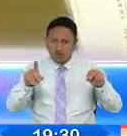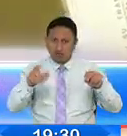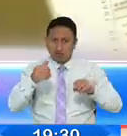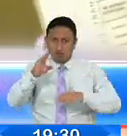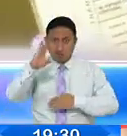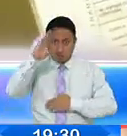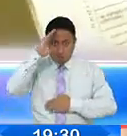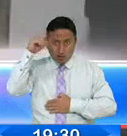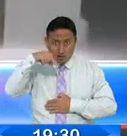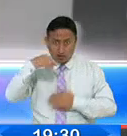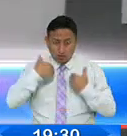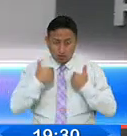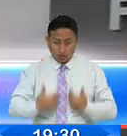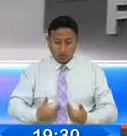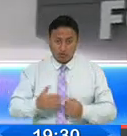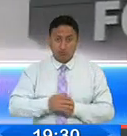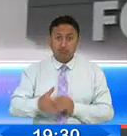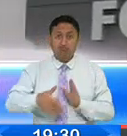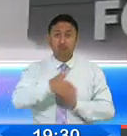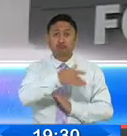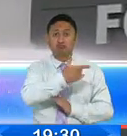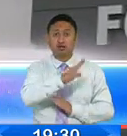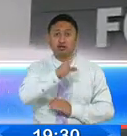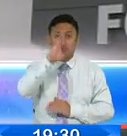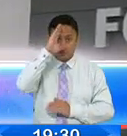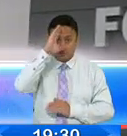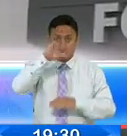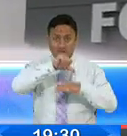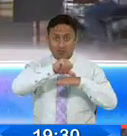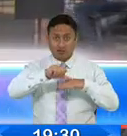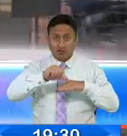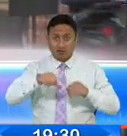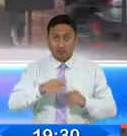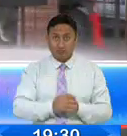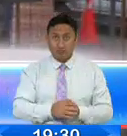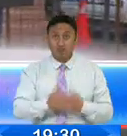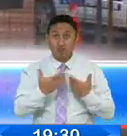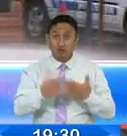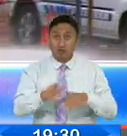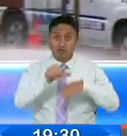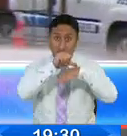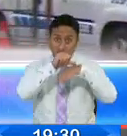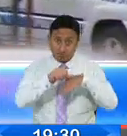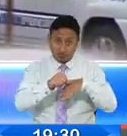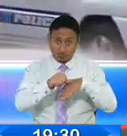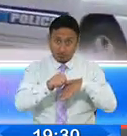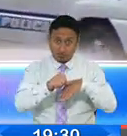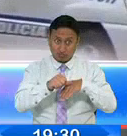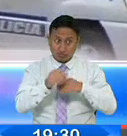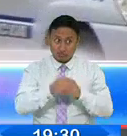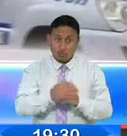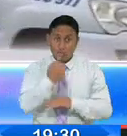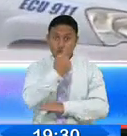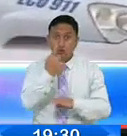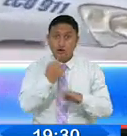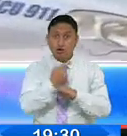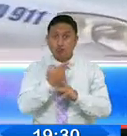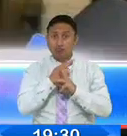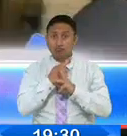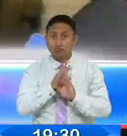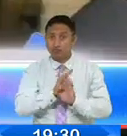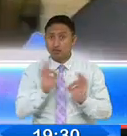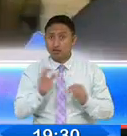el cuerpo a la morgue de la PJ, le hicieron la autopsia, en una hora estuvo el resultado, y